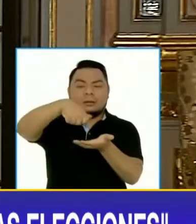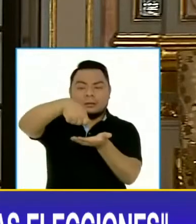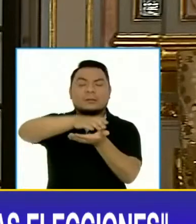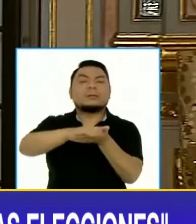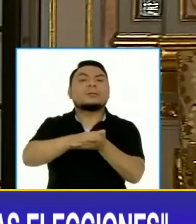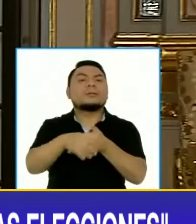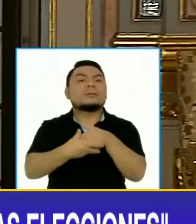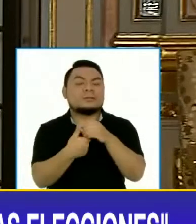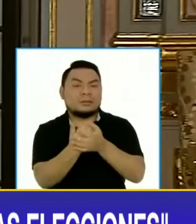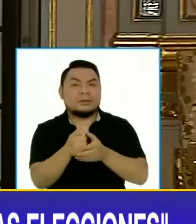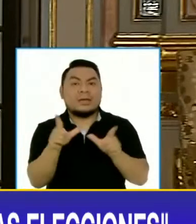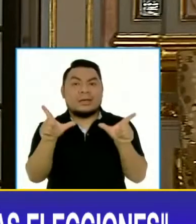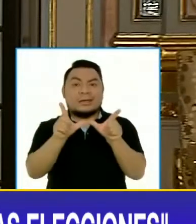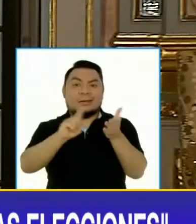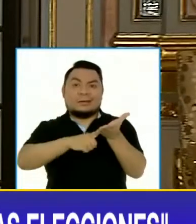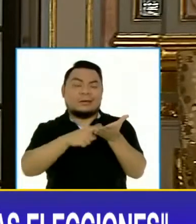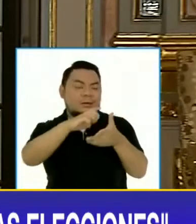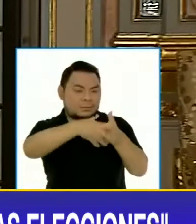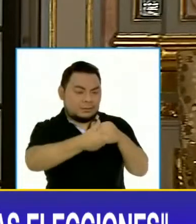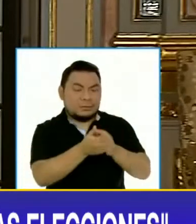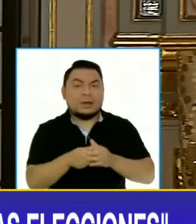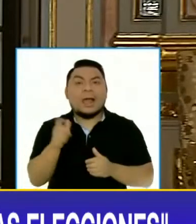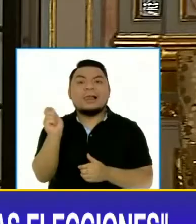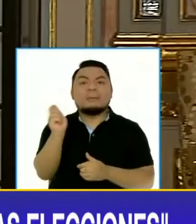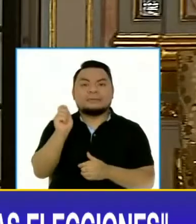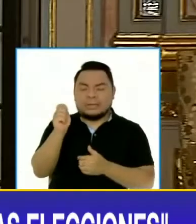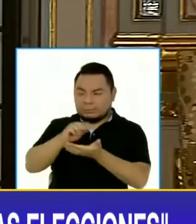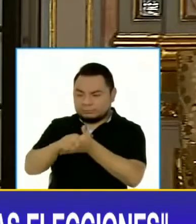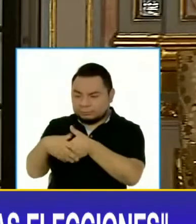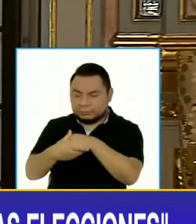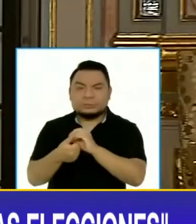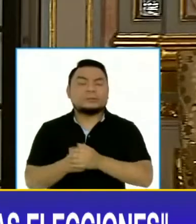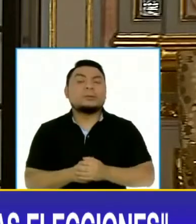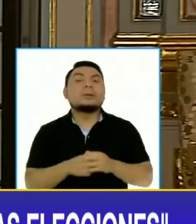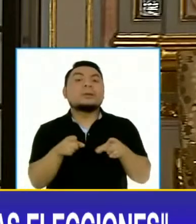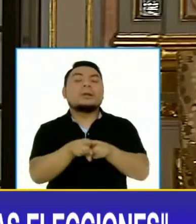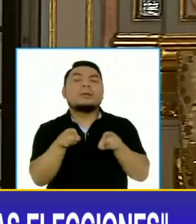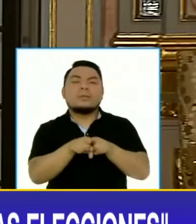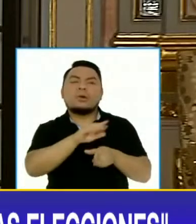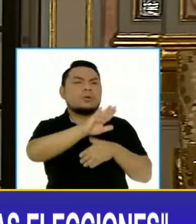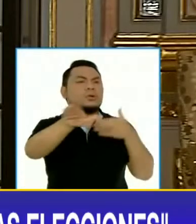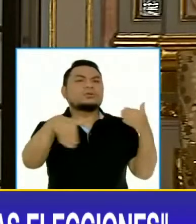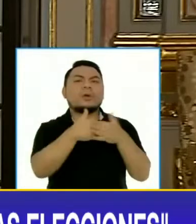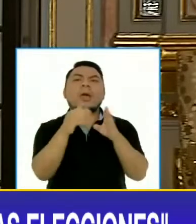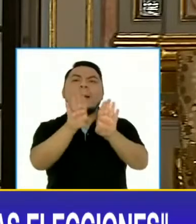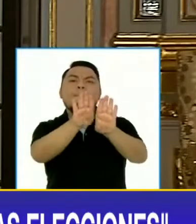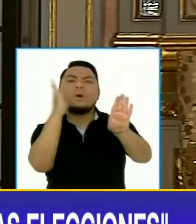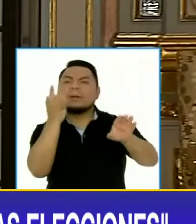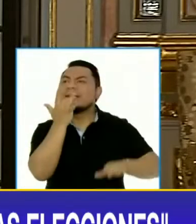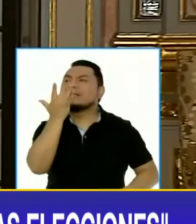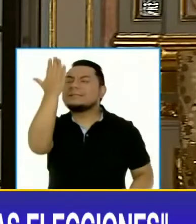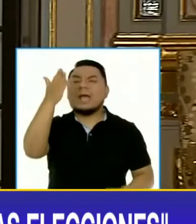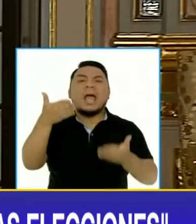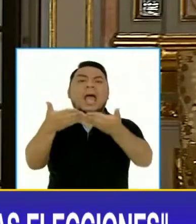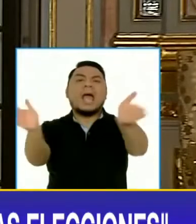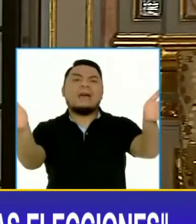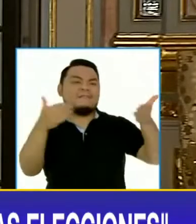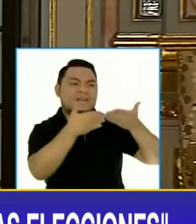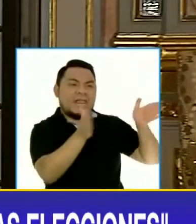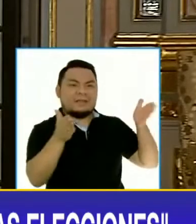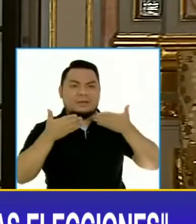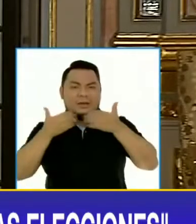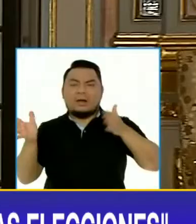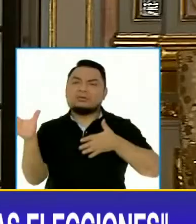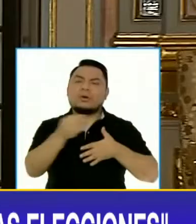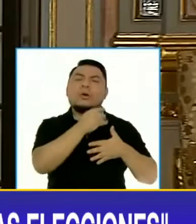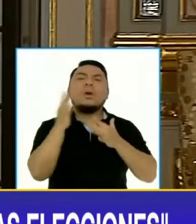del DNI, las cabinas y los lapiceros. El mantenimiento de puertas y ventanas abiertas para aumentar